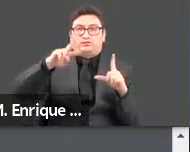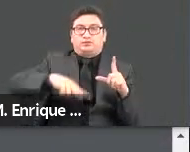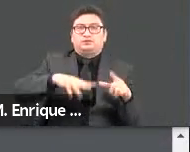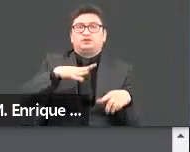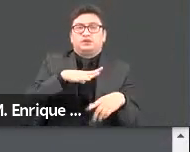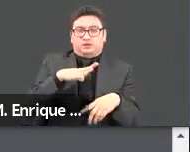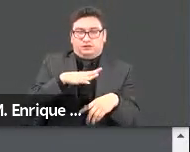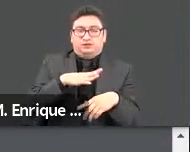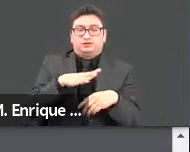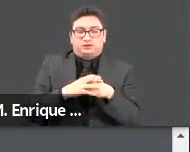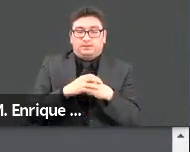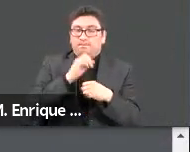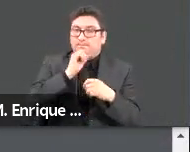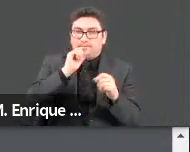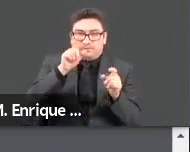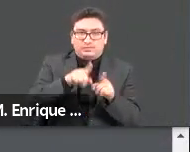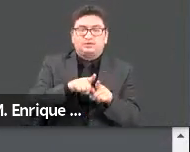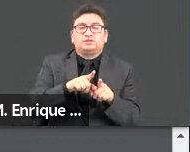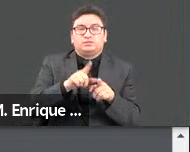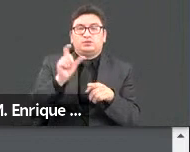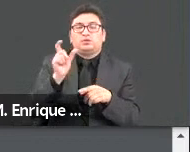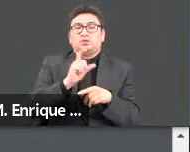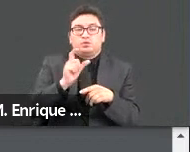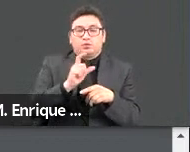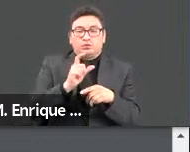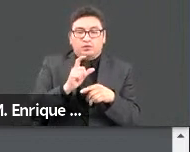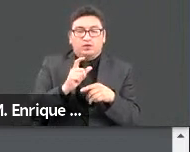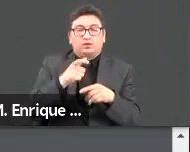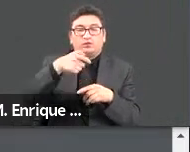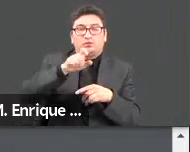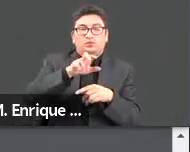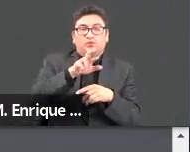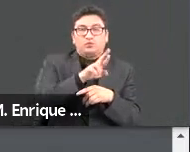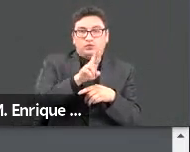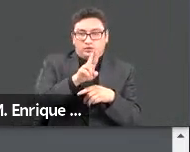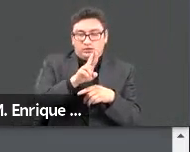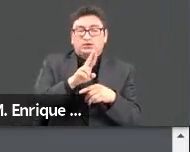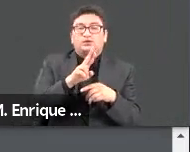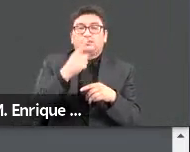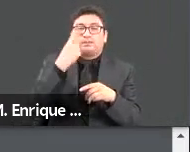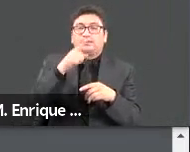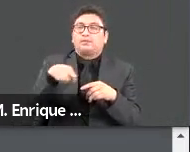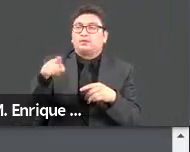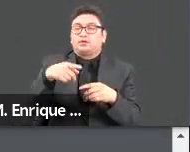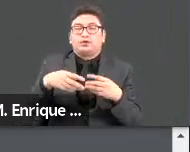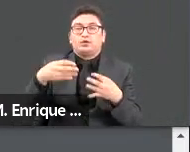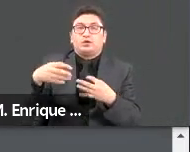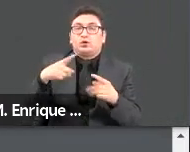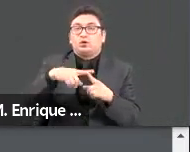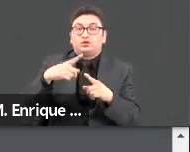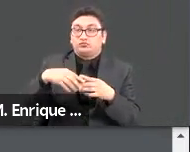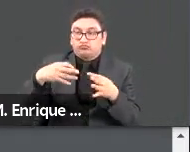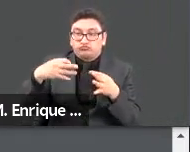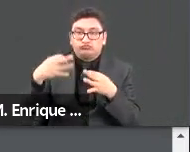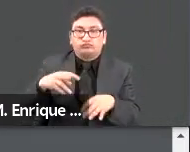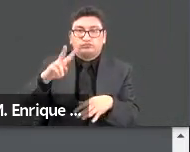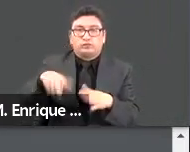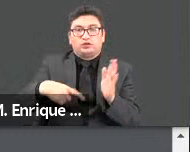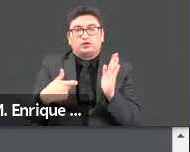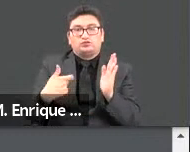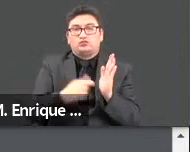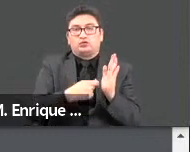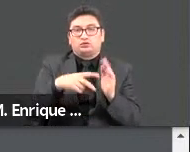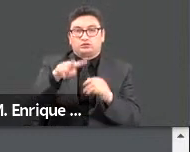podría llegar a aplicar a través de estos códigos QR para que los órganos jurisdiccionales verificaran la existencia de